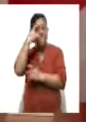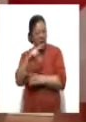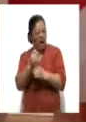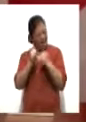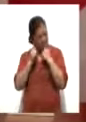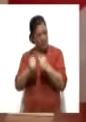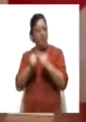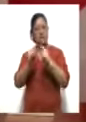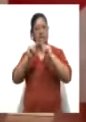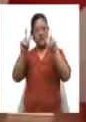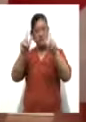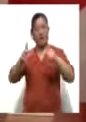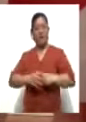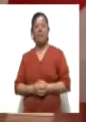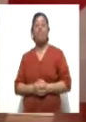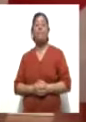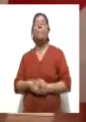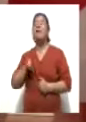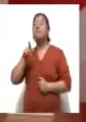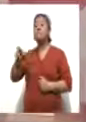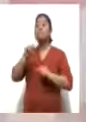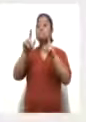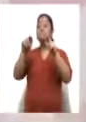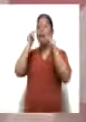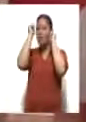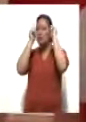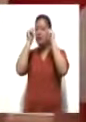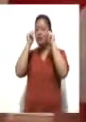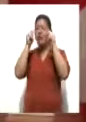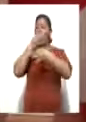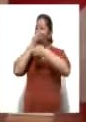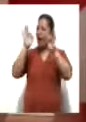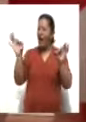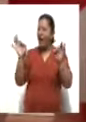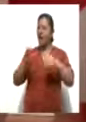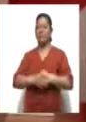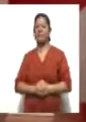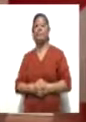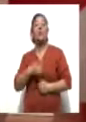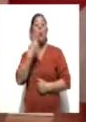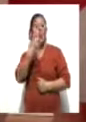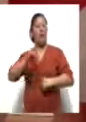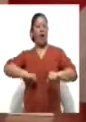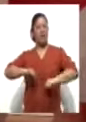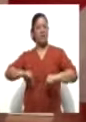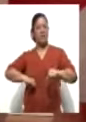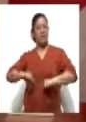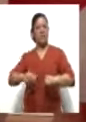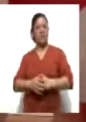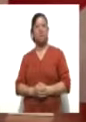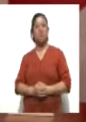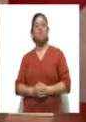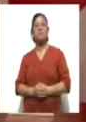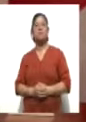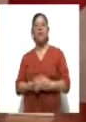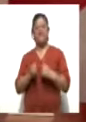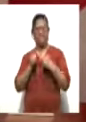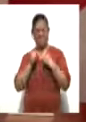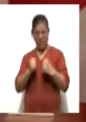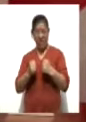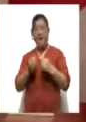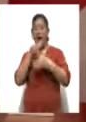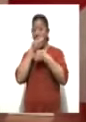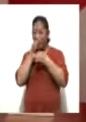fortaleciendo los atractivos de Tlaxcala. Una de las actividades es una intensa campaña de promoción